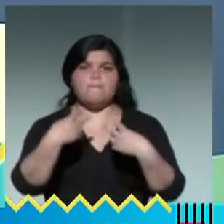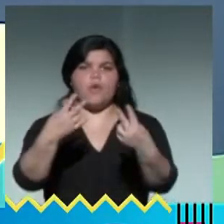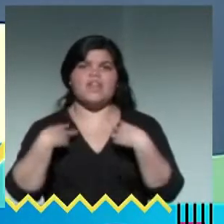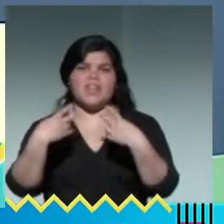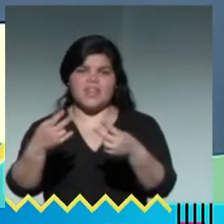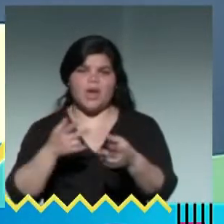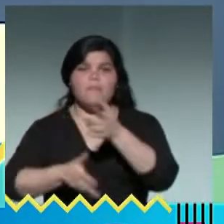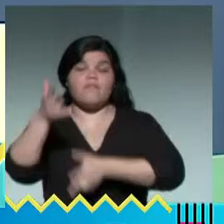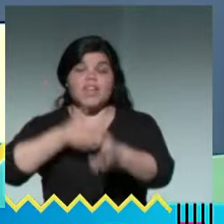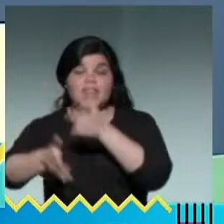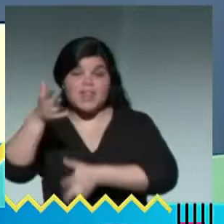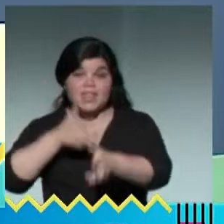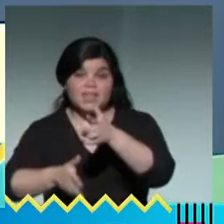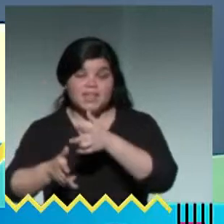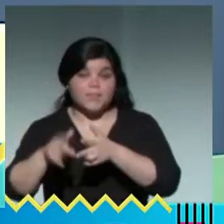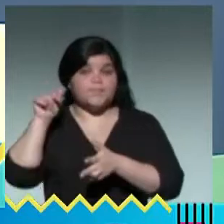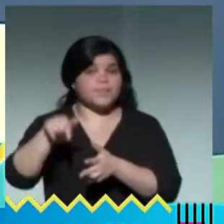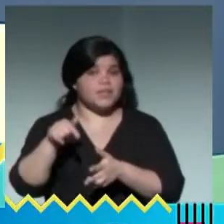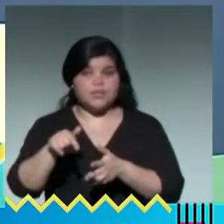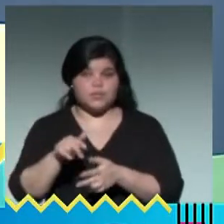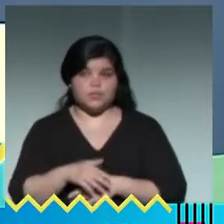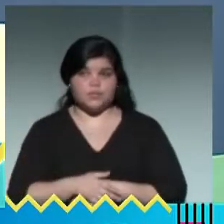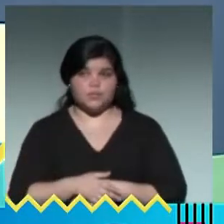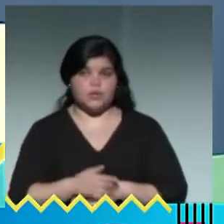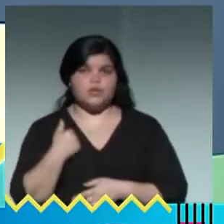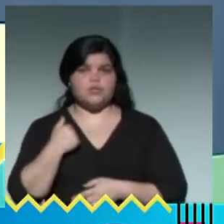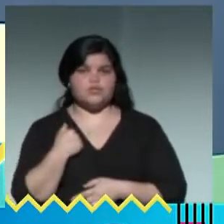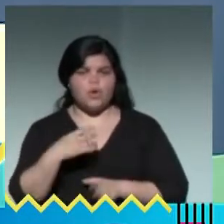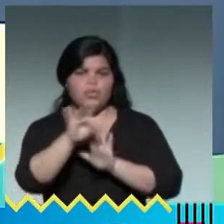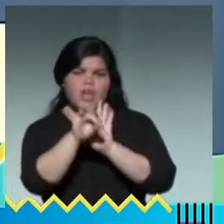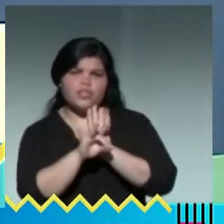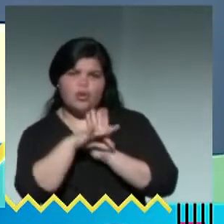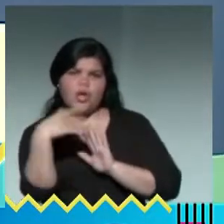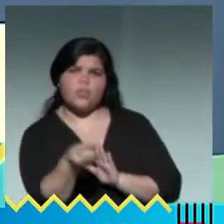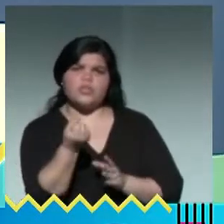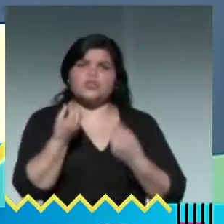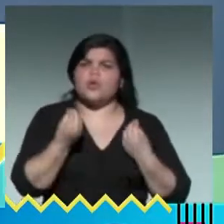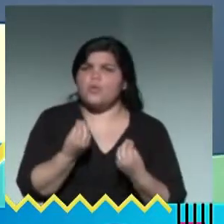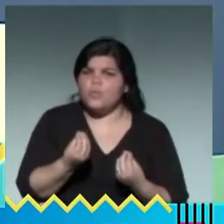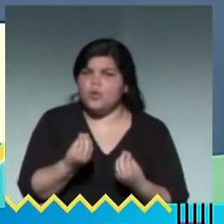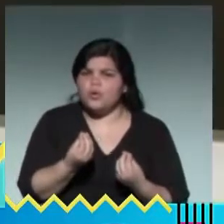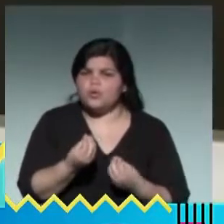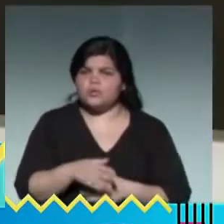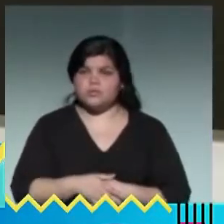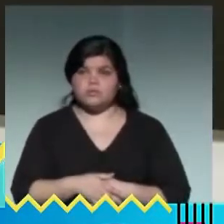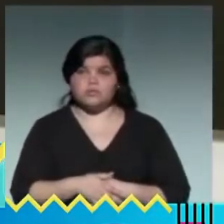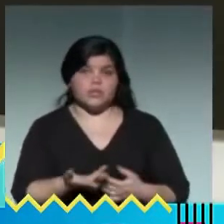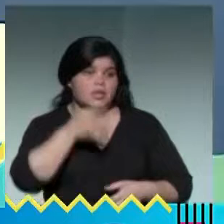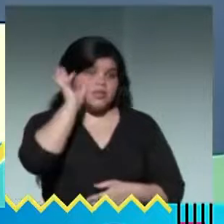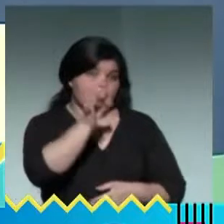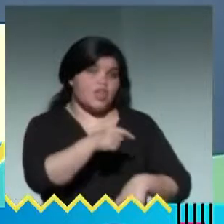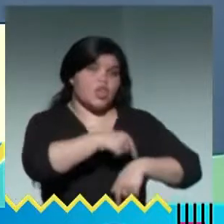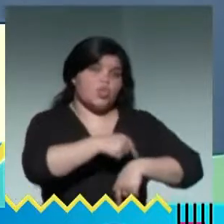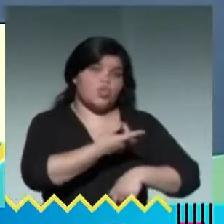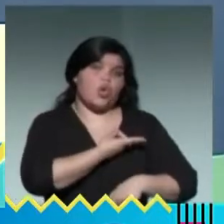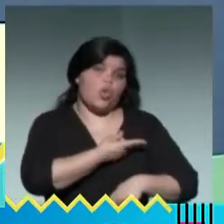cosas también entran en la movilidad, que es cómo yo accedo a los datos para el desplazamiento. Sí, saber que por acá voy a... No, a ver,